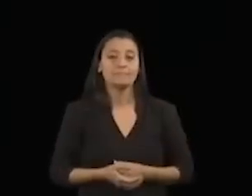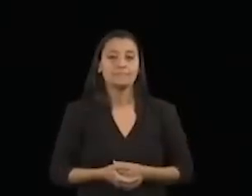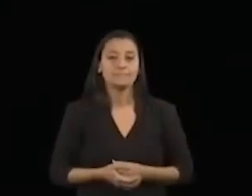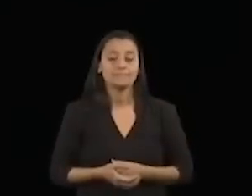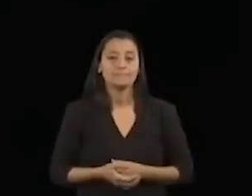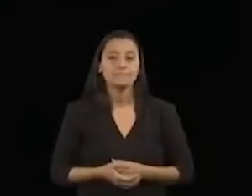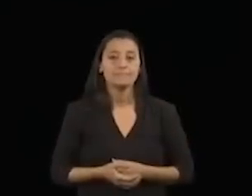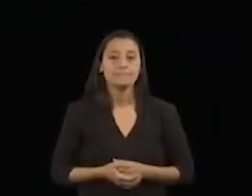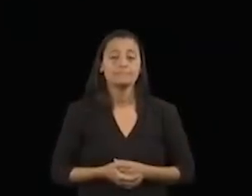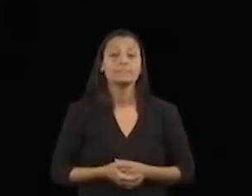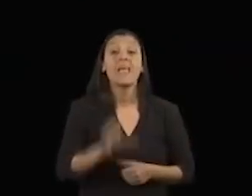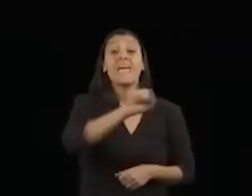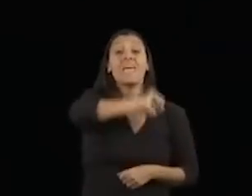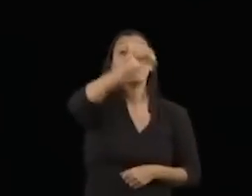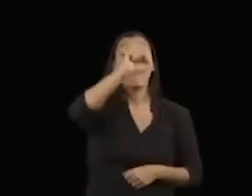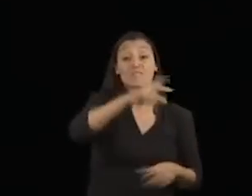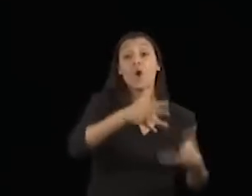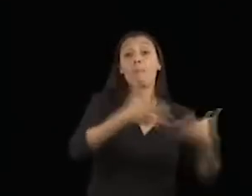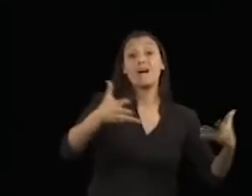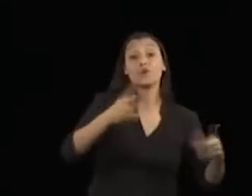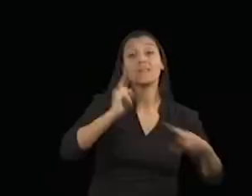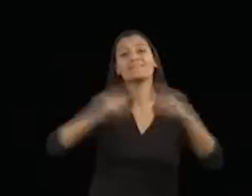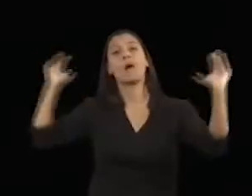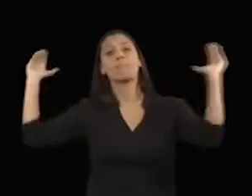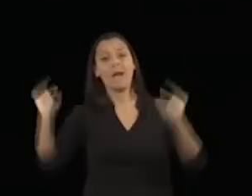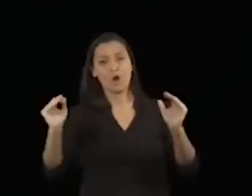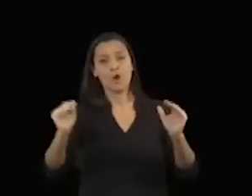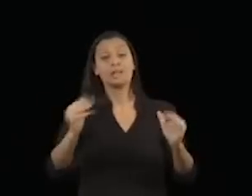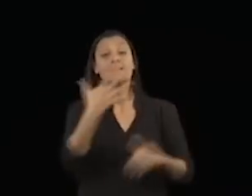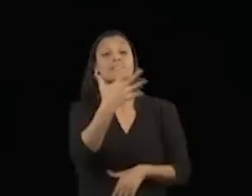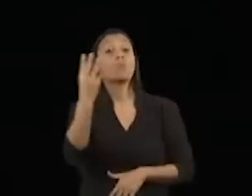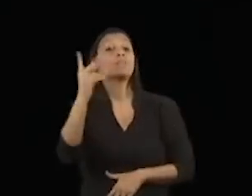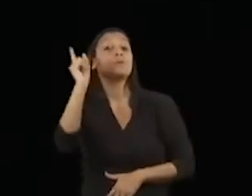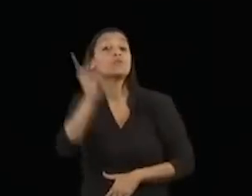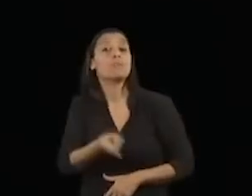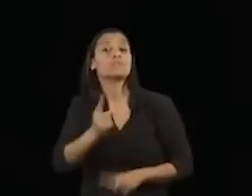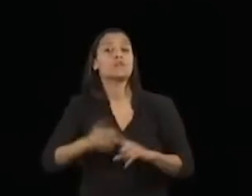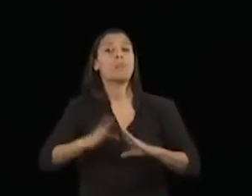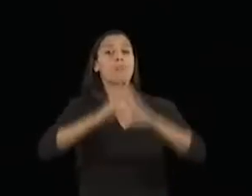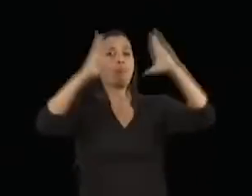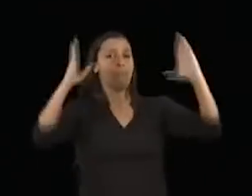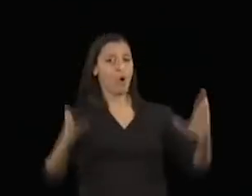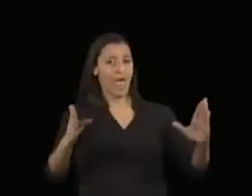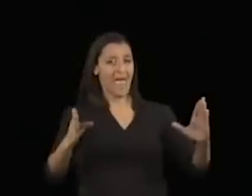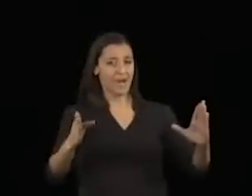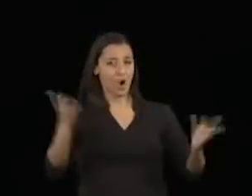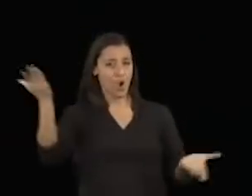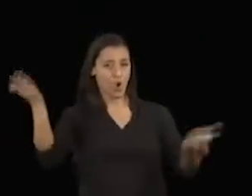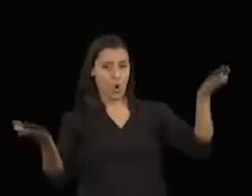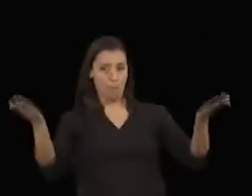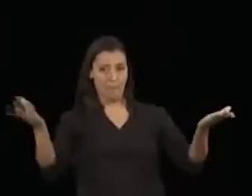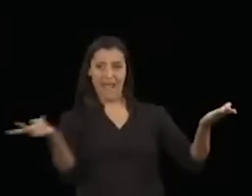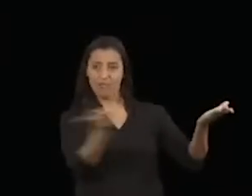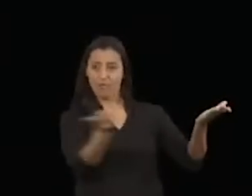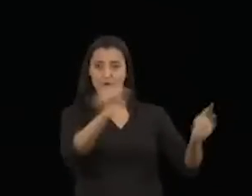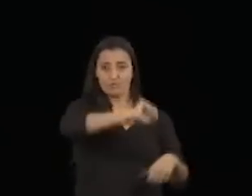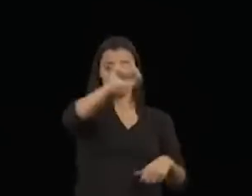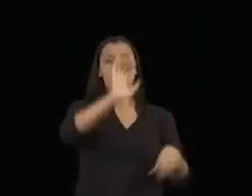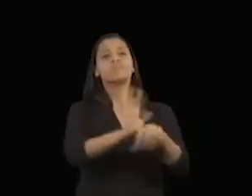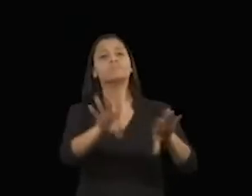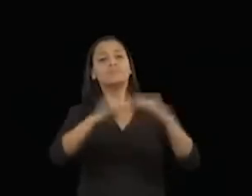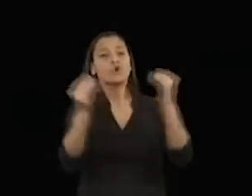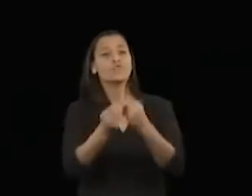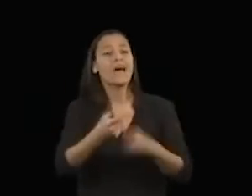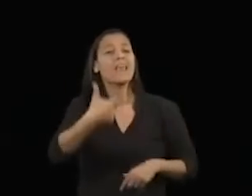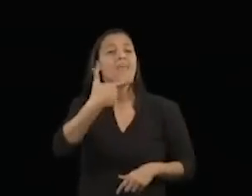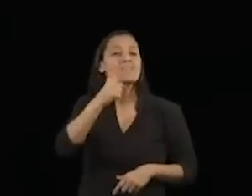la inflación minorista, fue del 54% mensual. 54% mensual significa